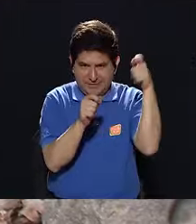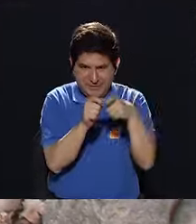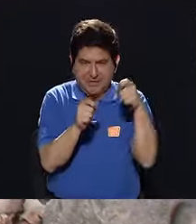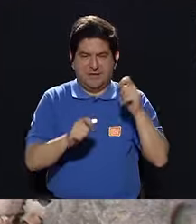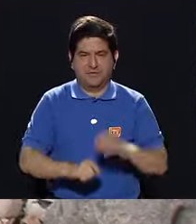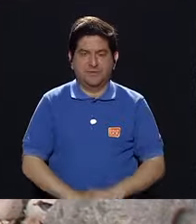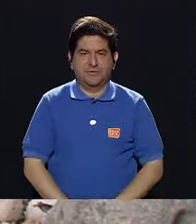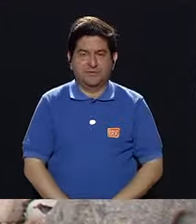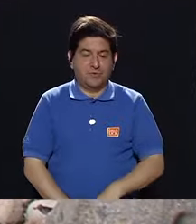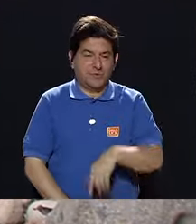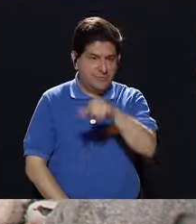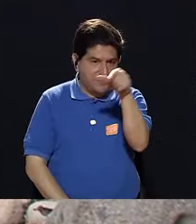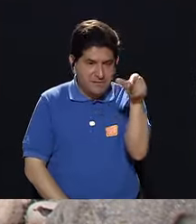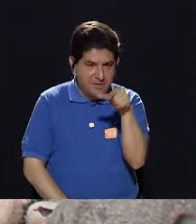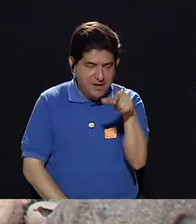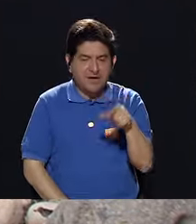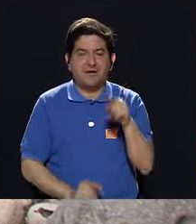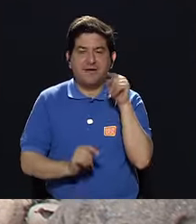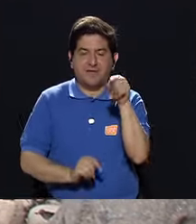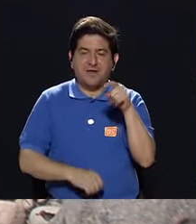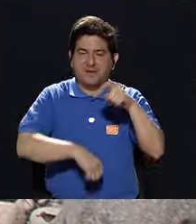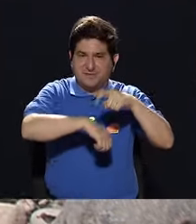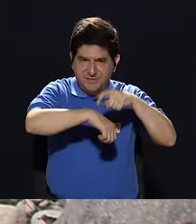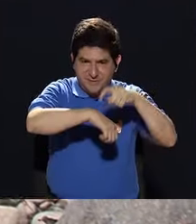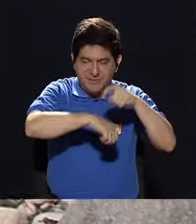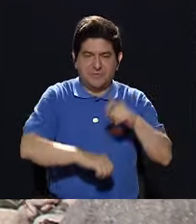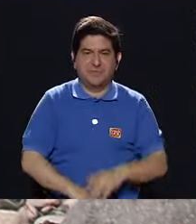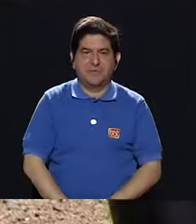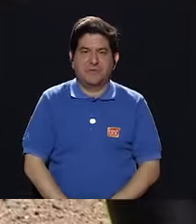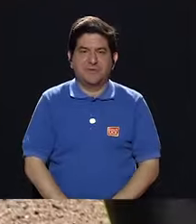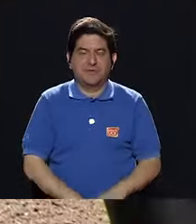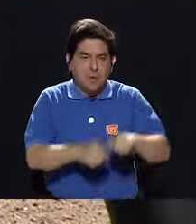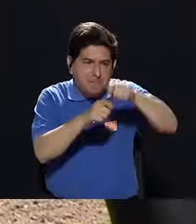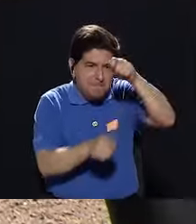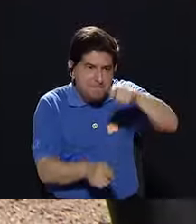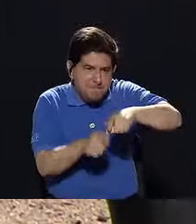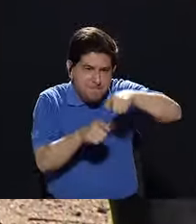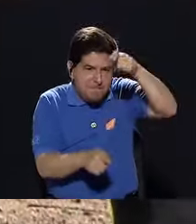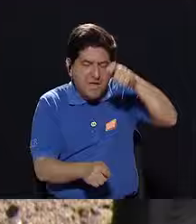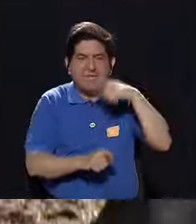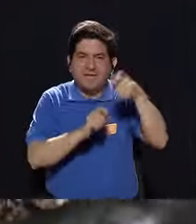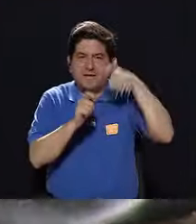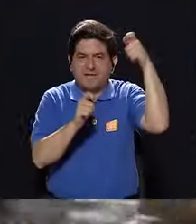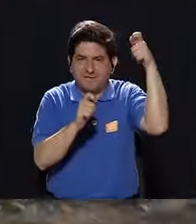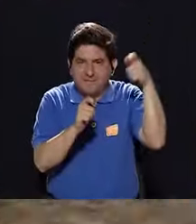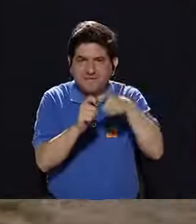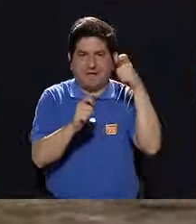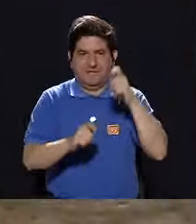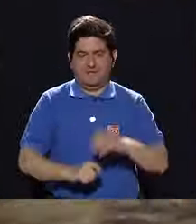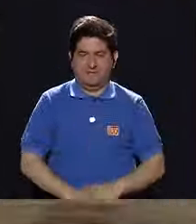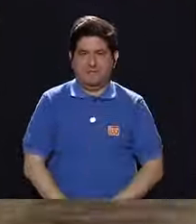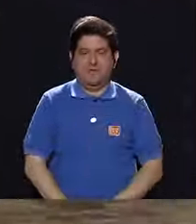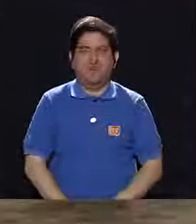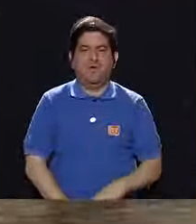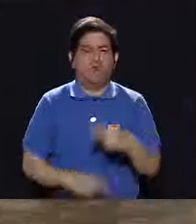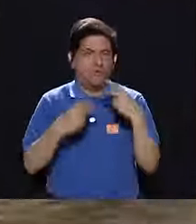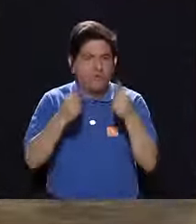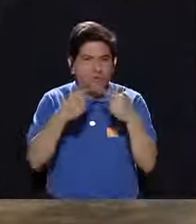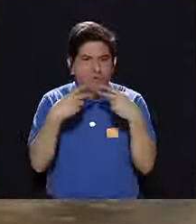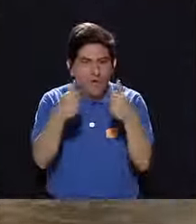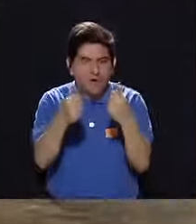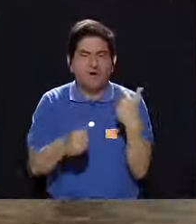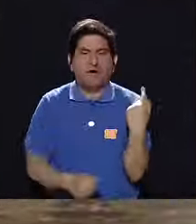perpendicular al cauce, y a partir de esos puntos tomamos mediciones puntuales de